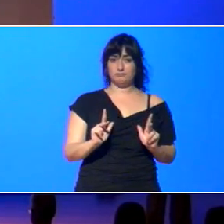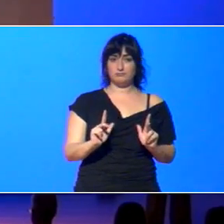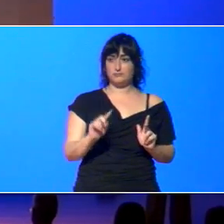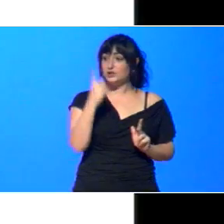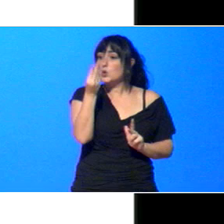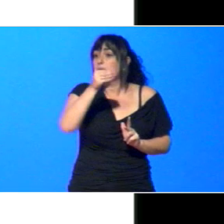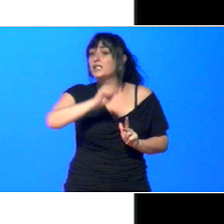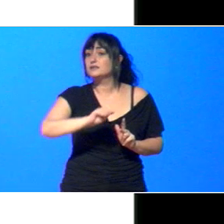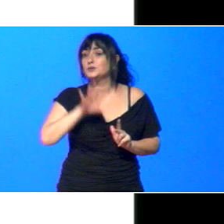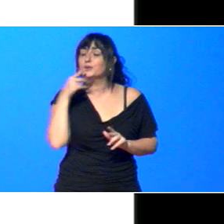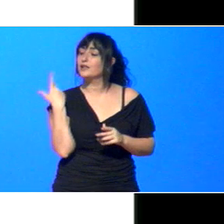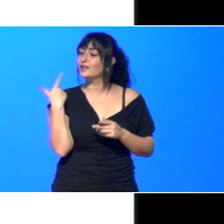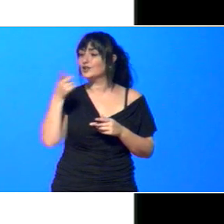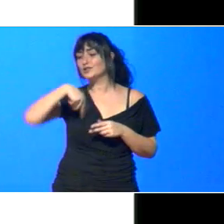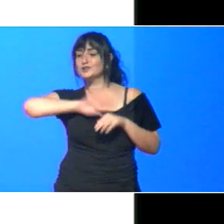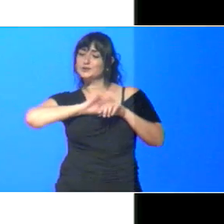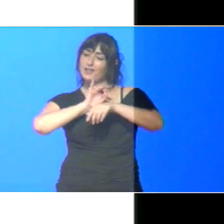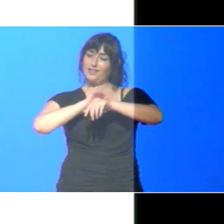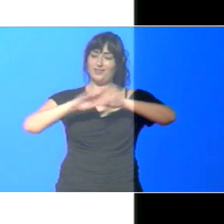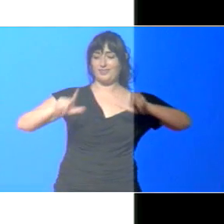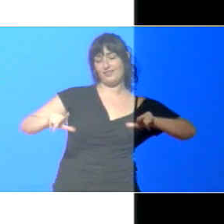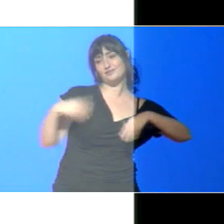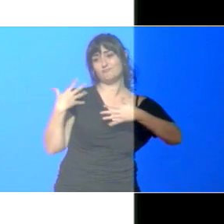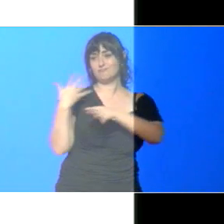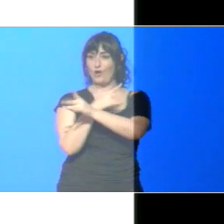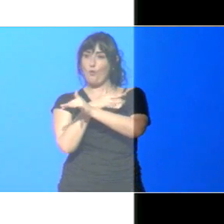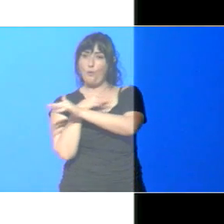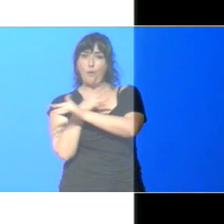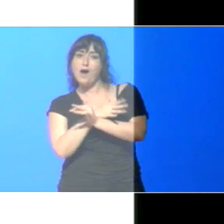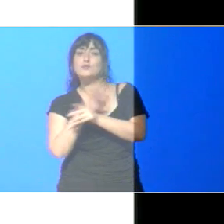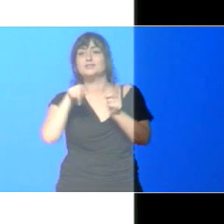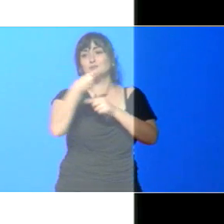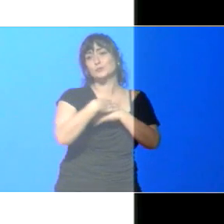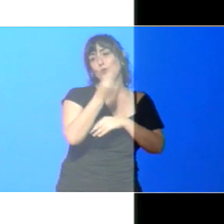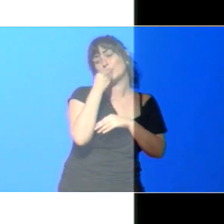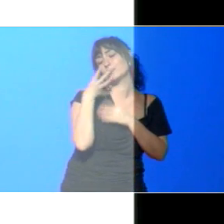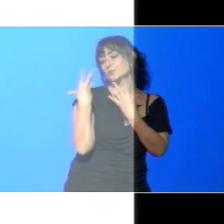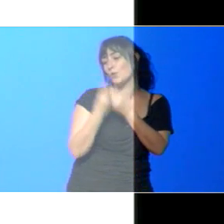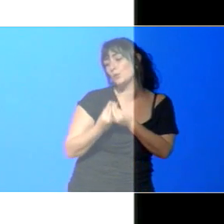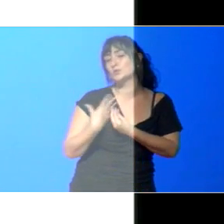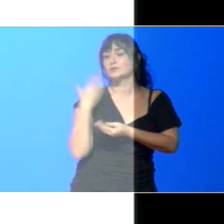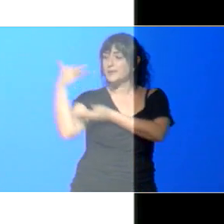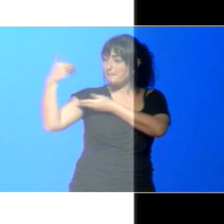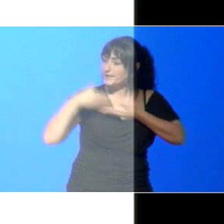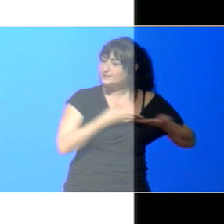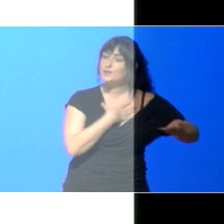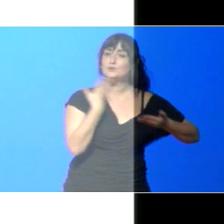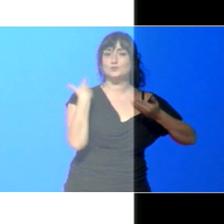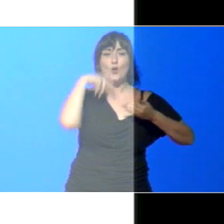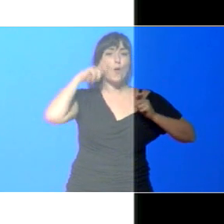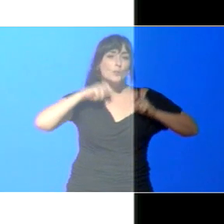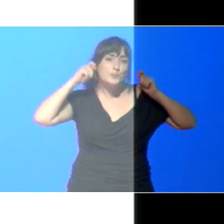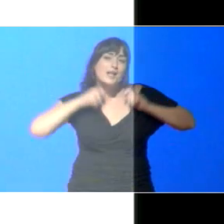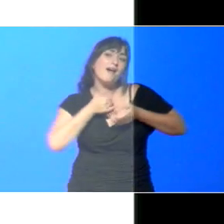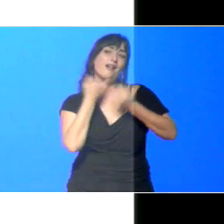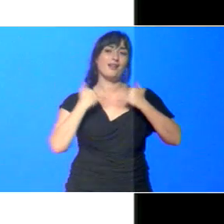porque jugamos con ellos en el patio, porque nos sentamos a su lado a comer, porque les tenemos en cuenta, les invitamos a los cumpleaños, se